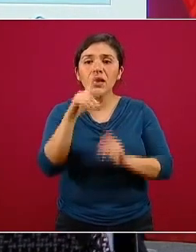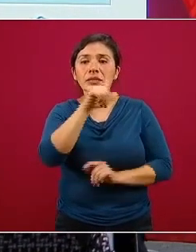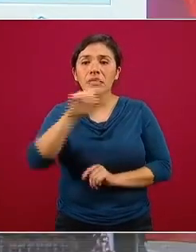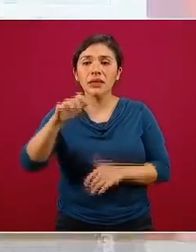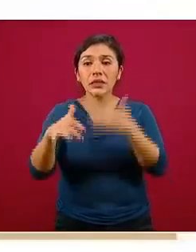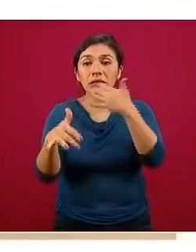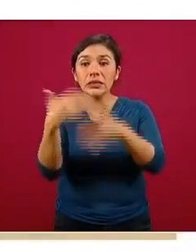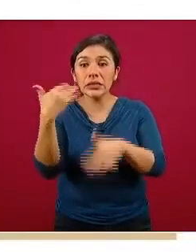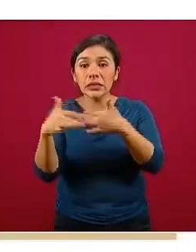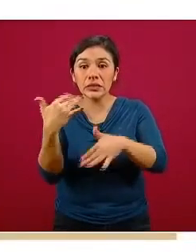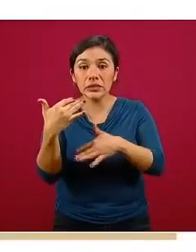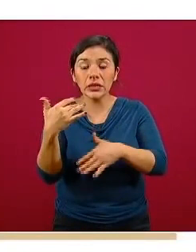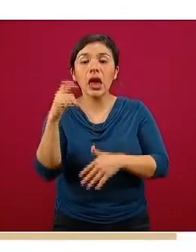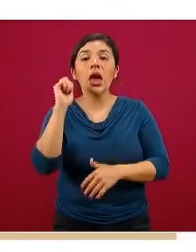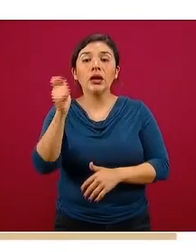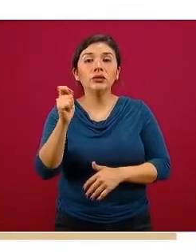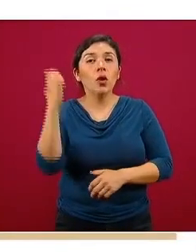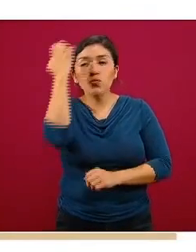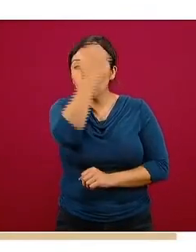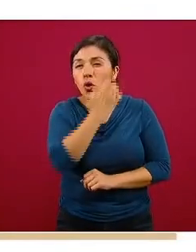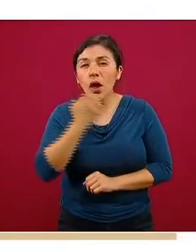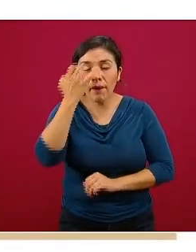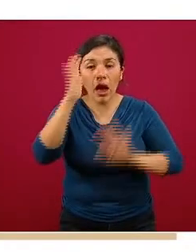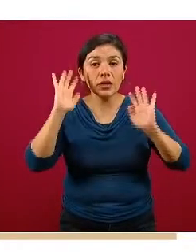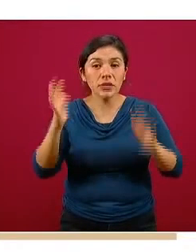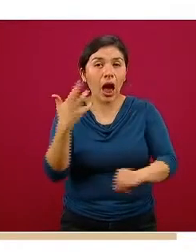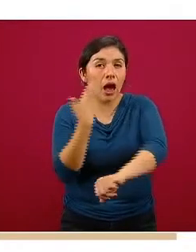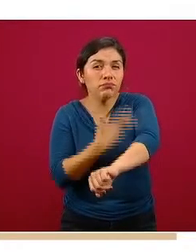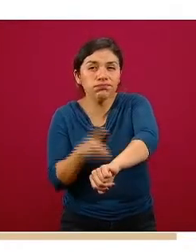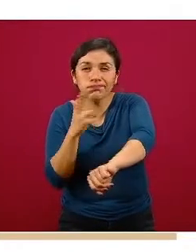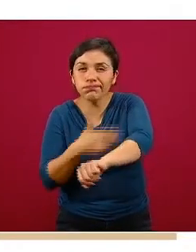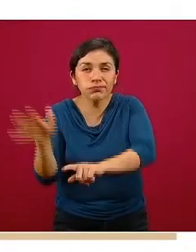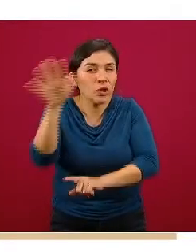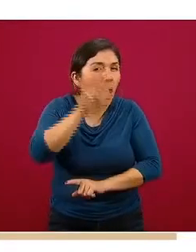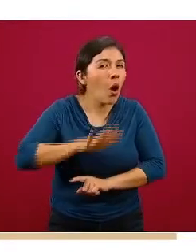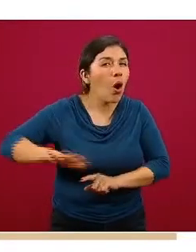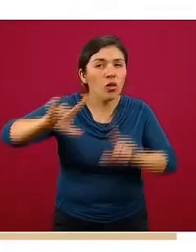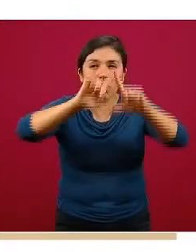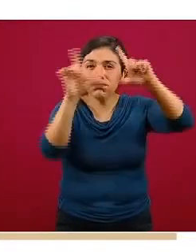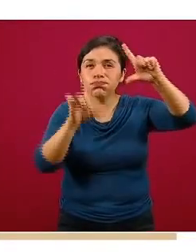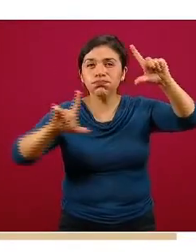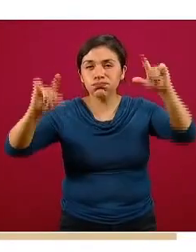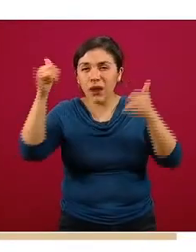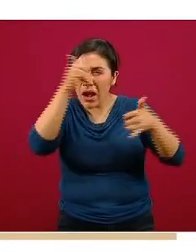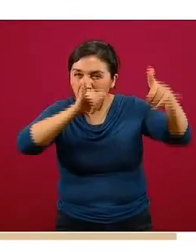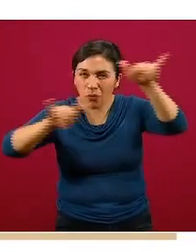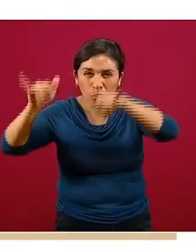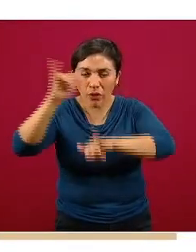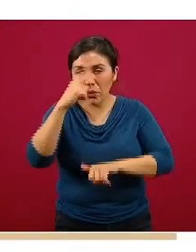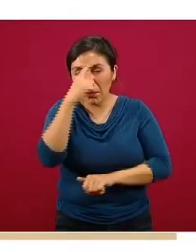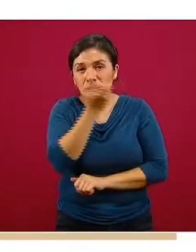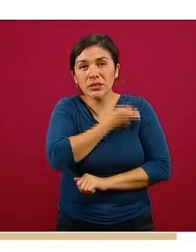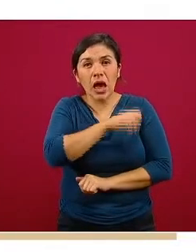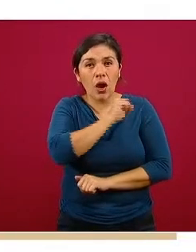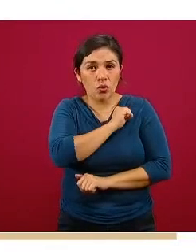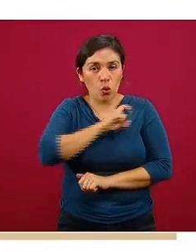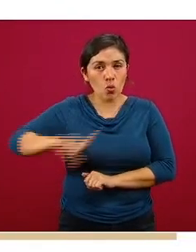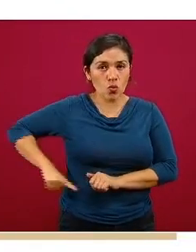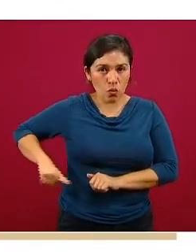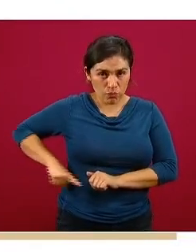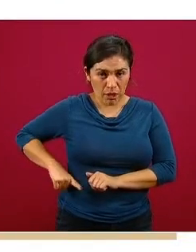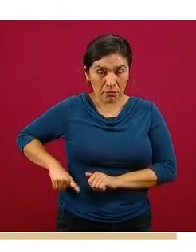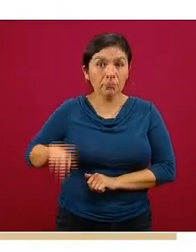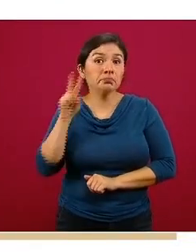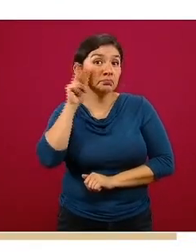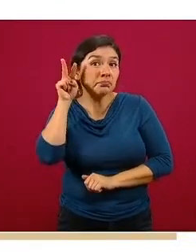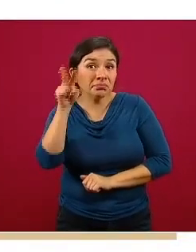469.715 son las pruebas que hasta el momento se han realizado en toda la red nacional de laboratorios de salud pública. Y vean ustedes